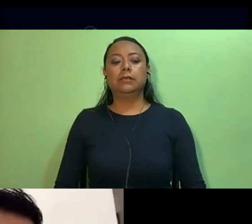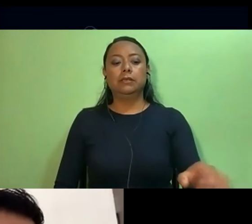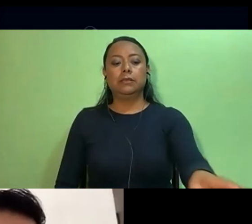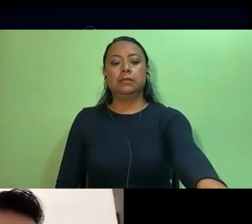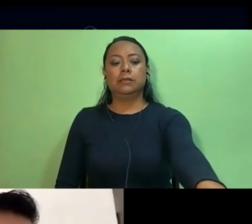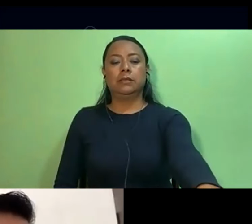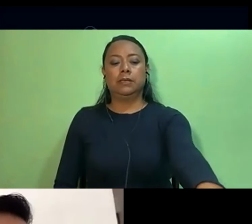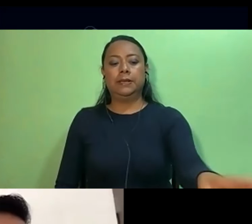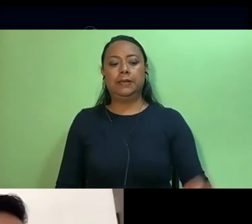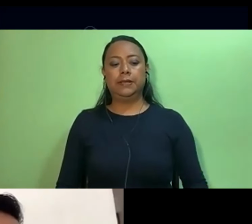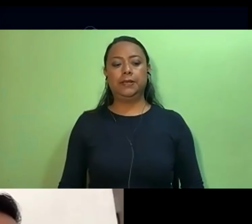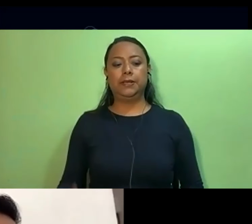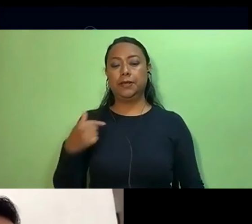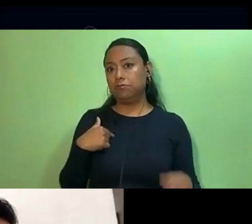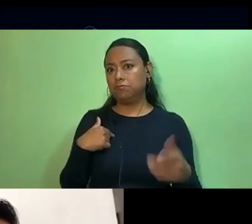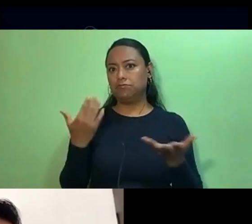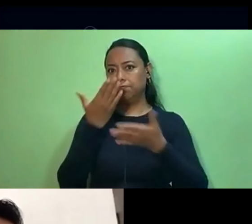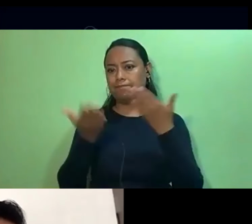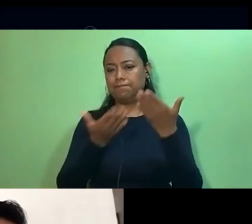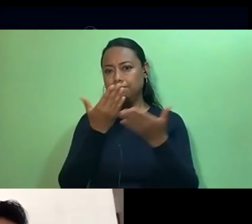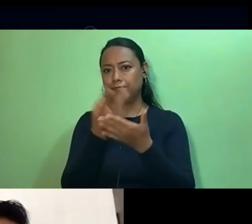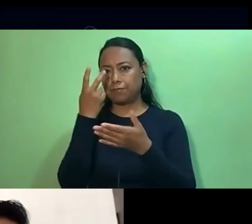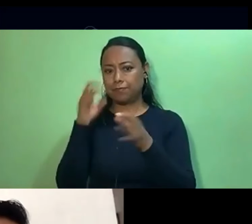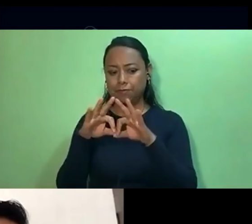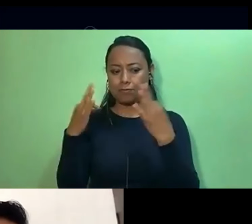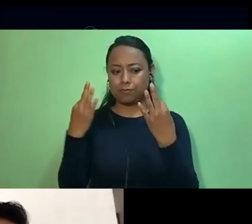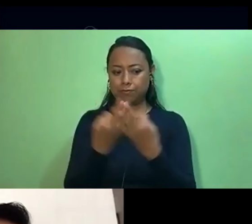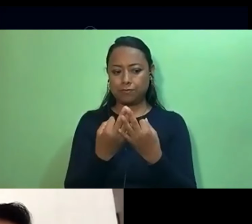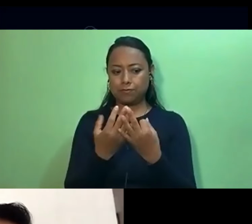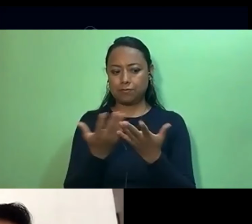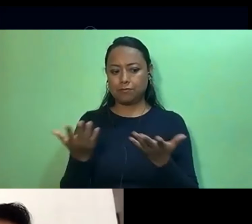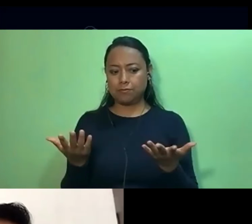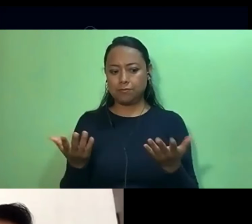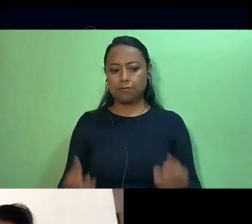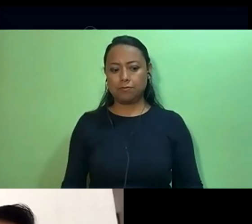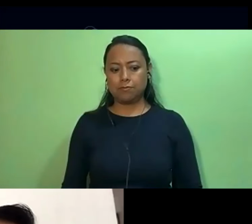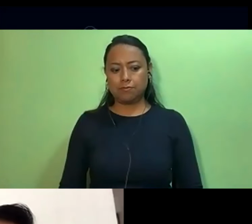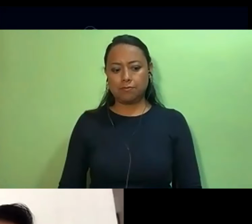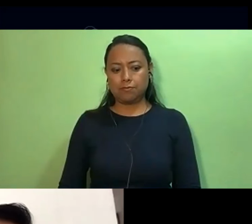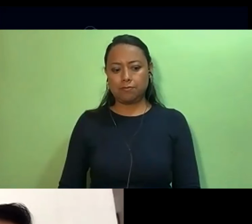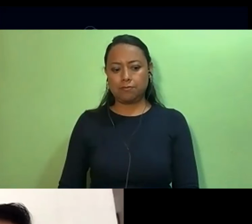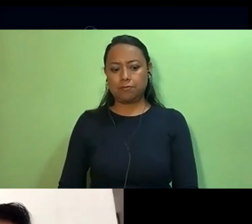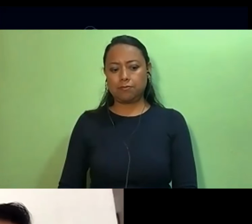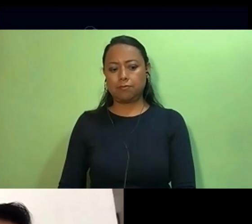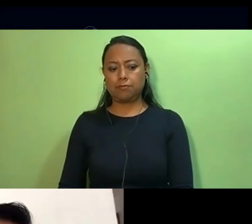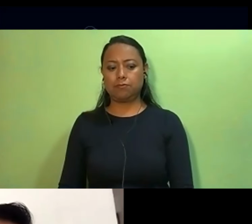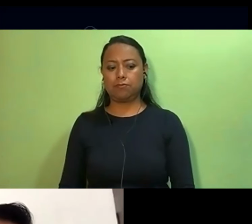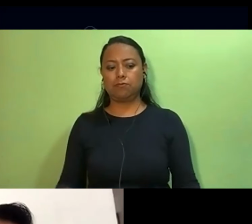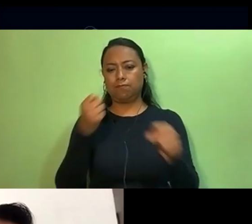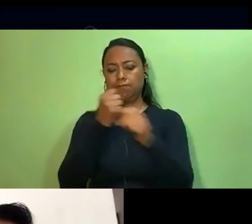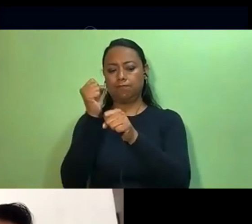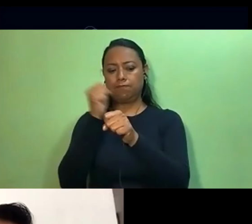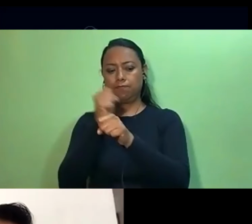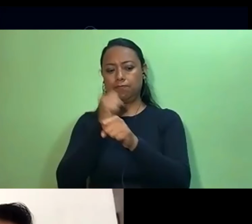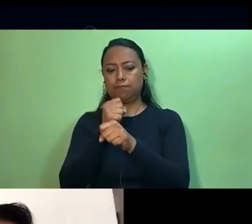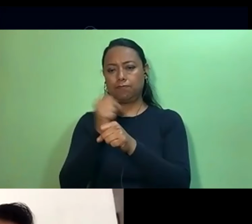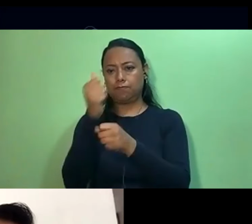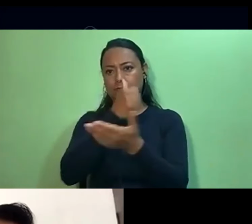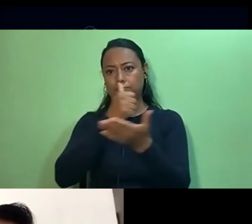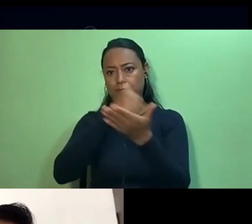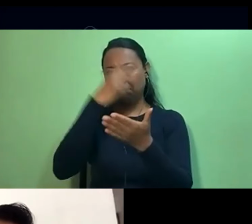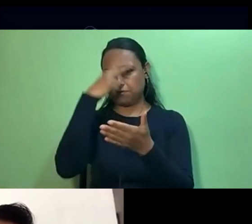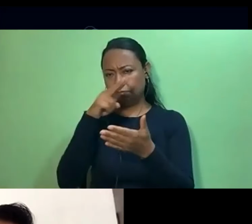yo no plantearía de esa manera la ecuación en términos de afectaciones a la Ciudad de México. De hecho,